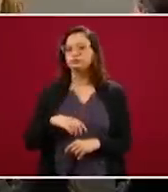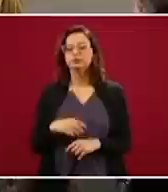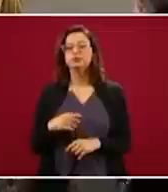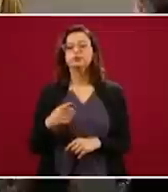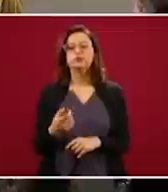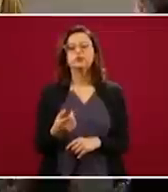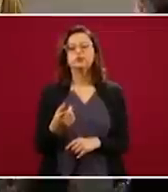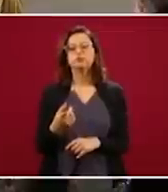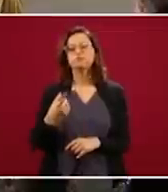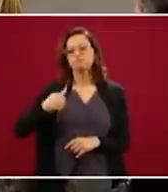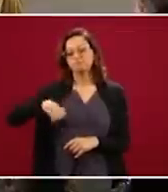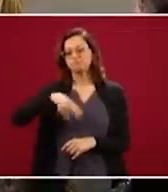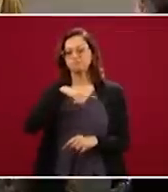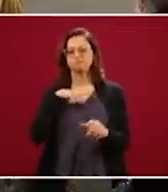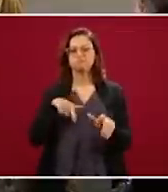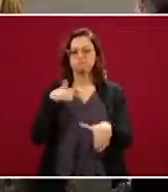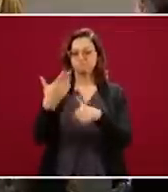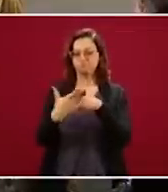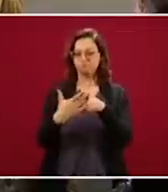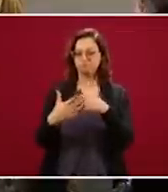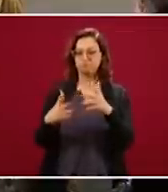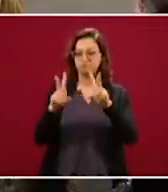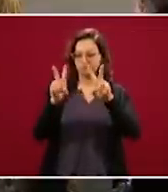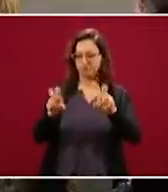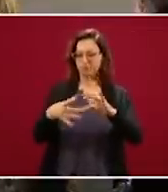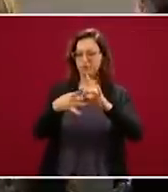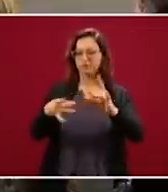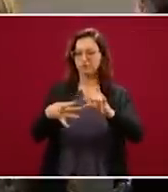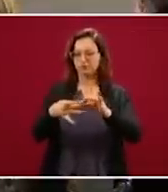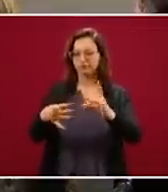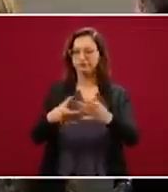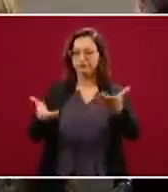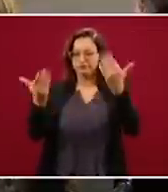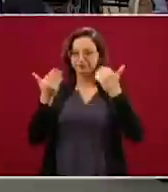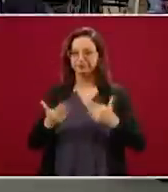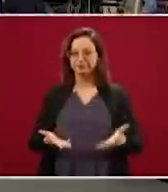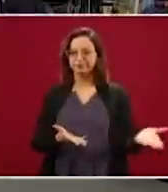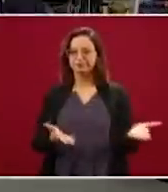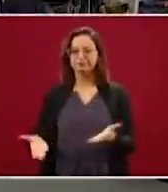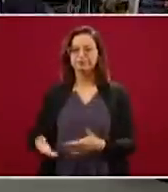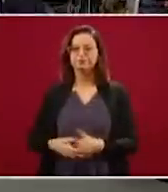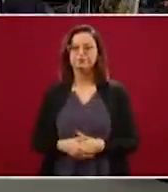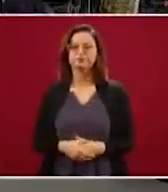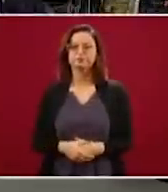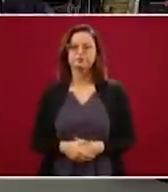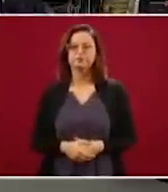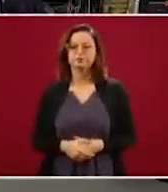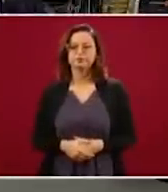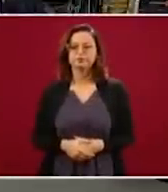cosas que vamos a tratar, y viene el doctor Hugo a explicarnos.